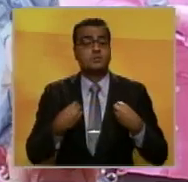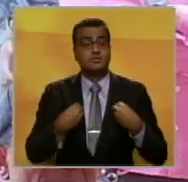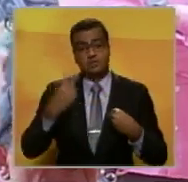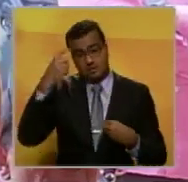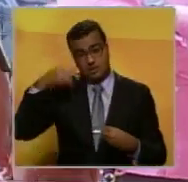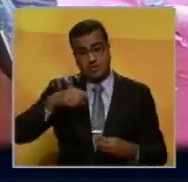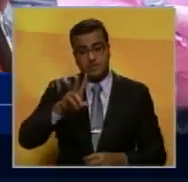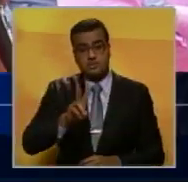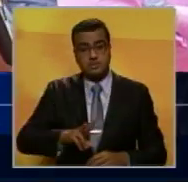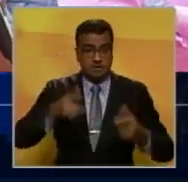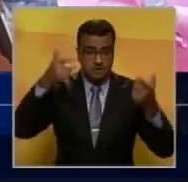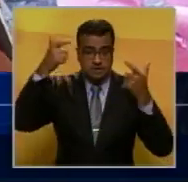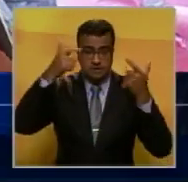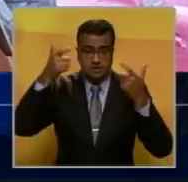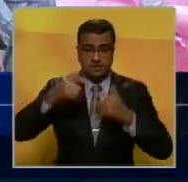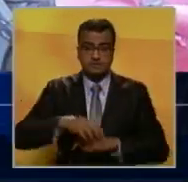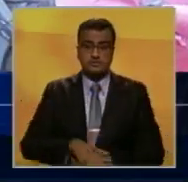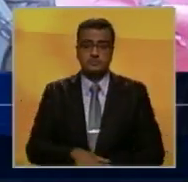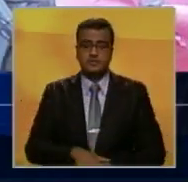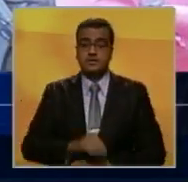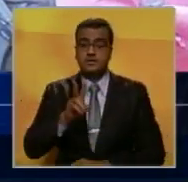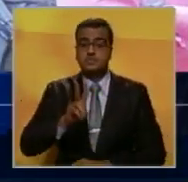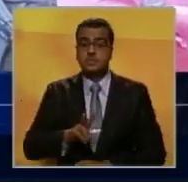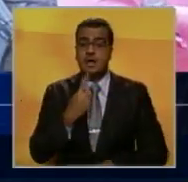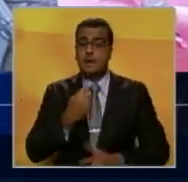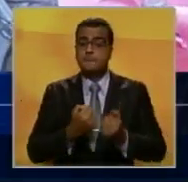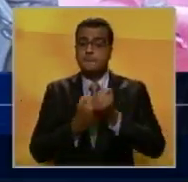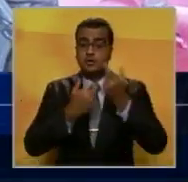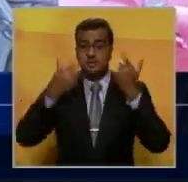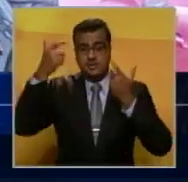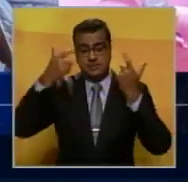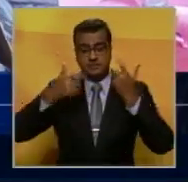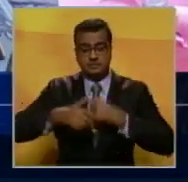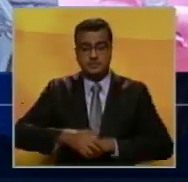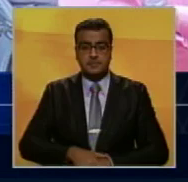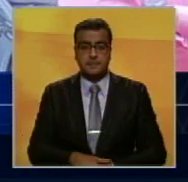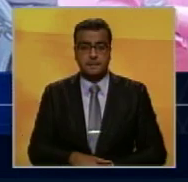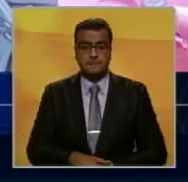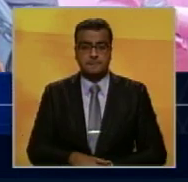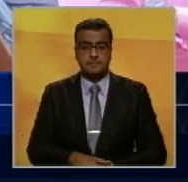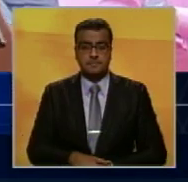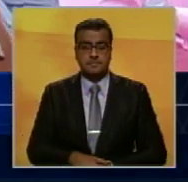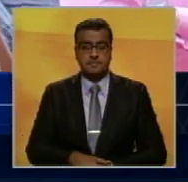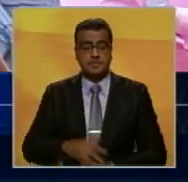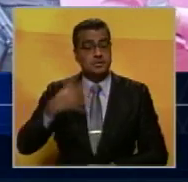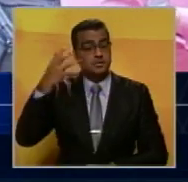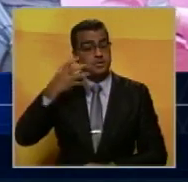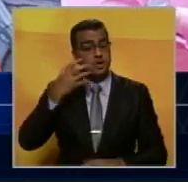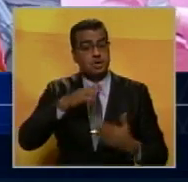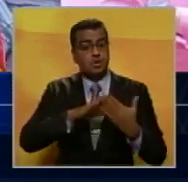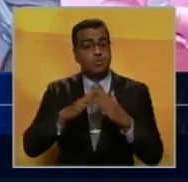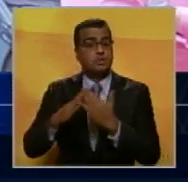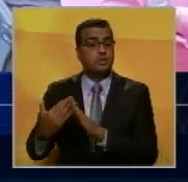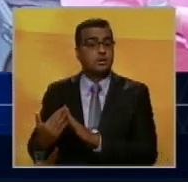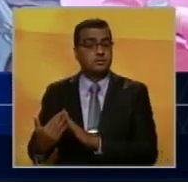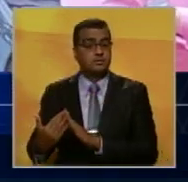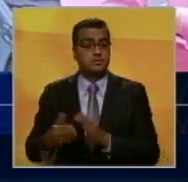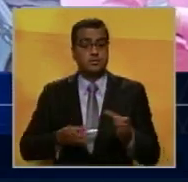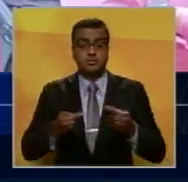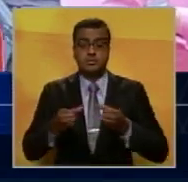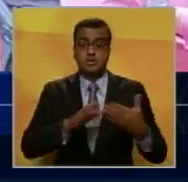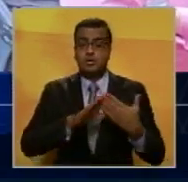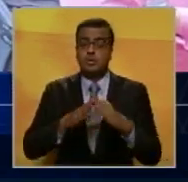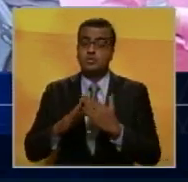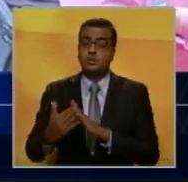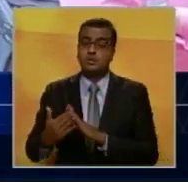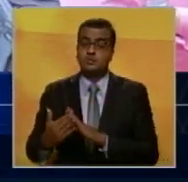la Venezuela de Chávez, en la Venezuela chavista, las emisoras comunitarias, las comunas, los consejos